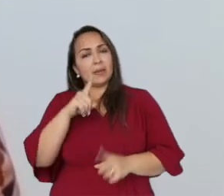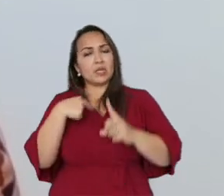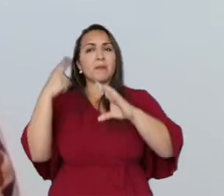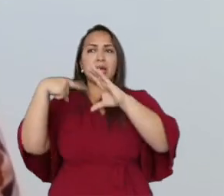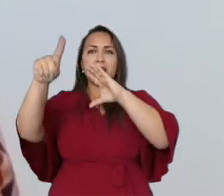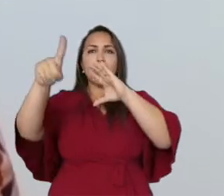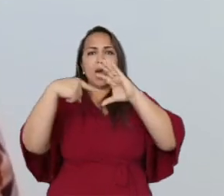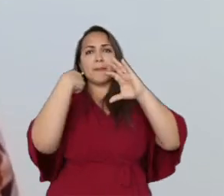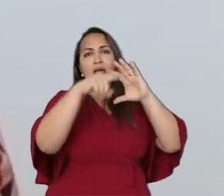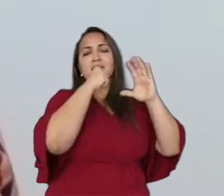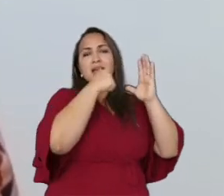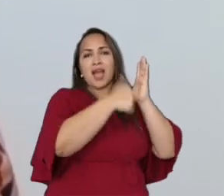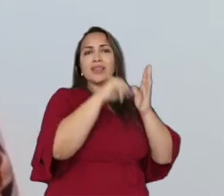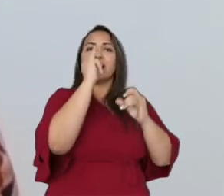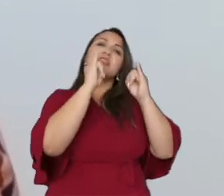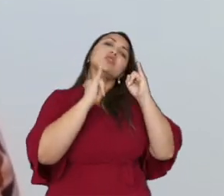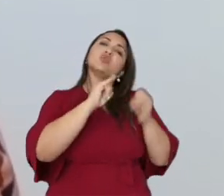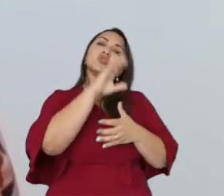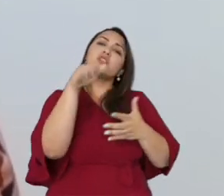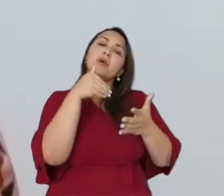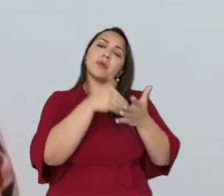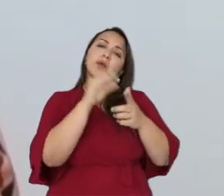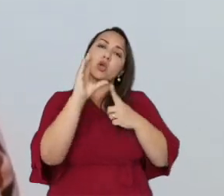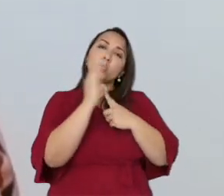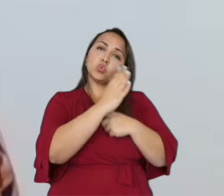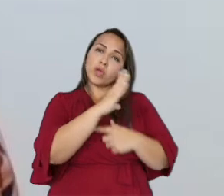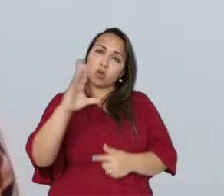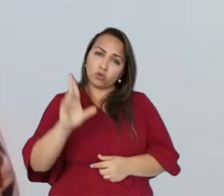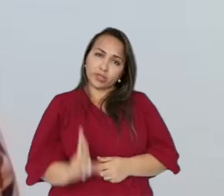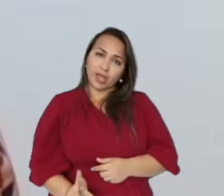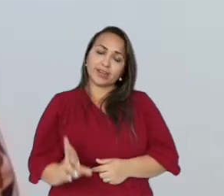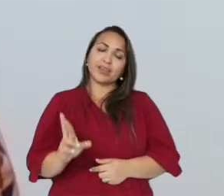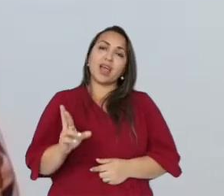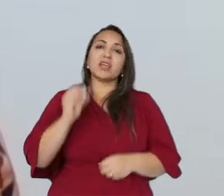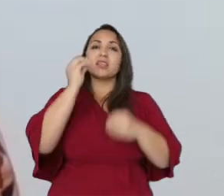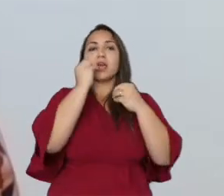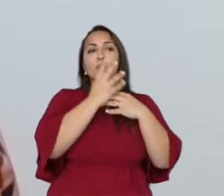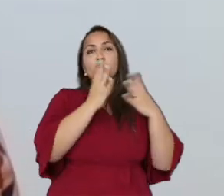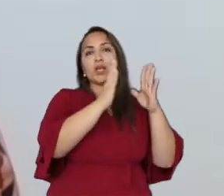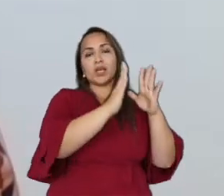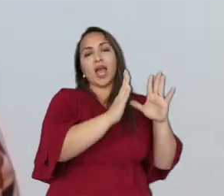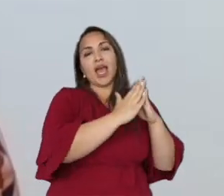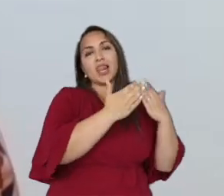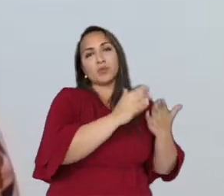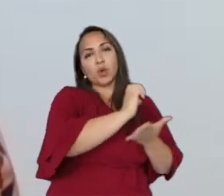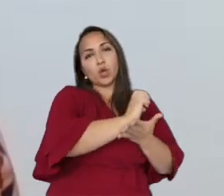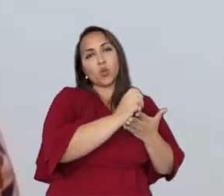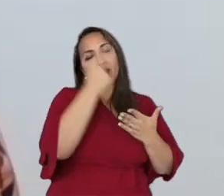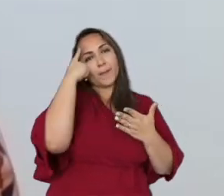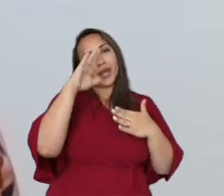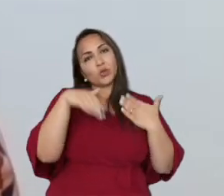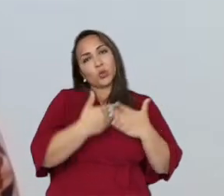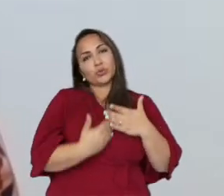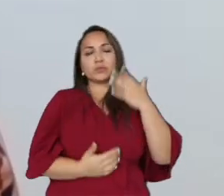cartas y recibido cartas al Instituto Centroamericano de Cultura de Costa Rica, que publica el libro Escuela